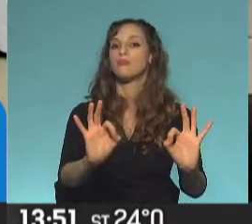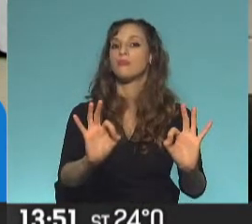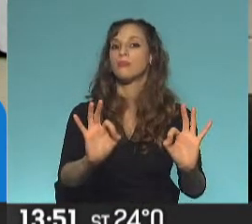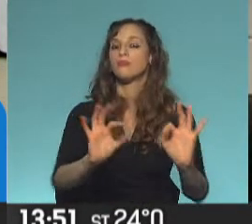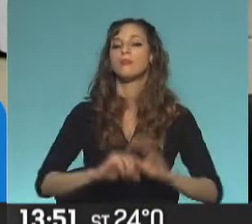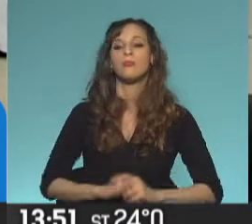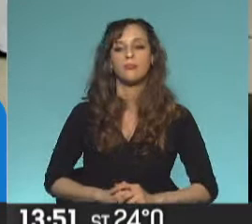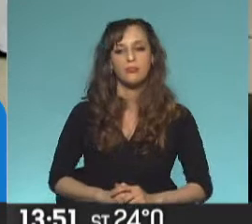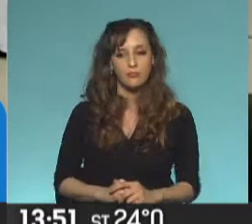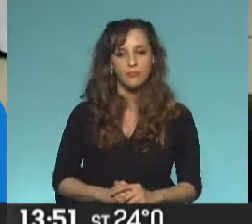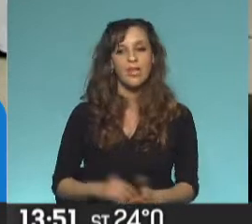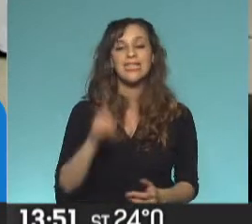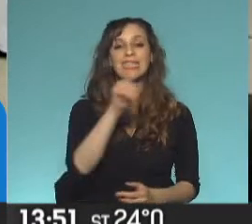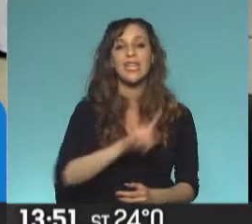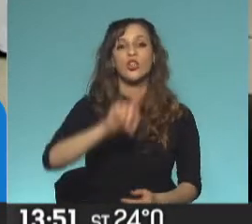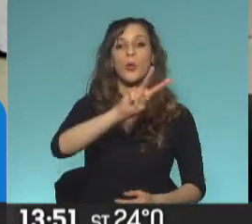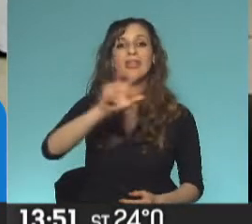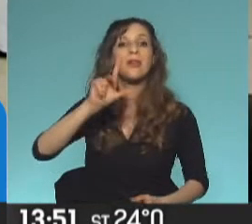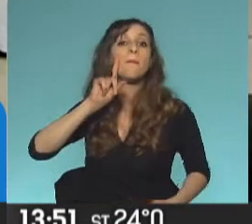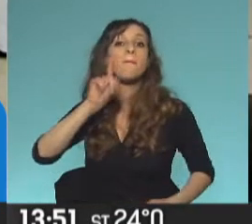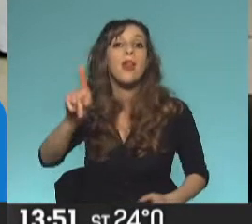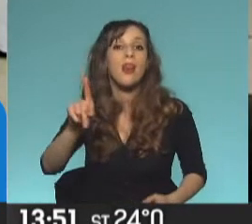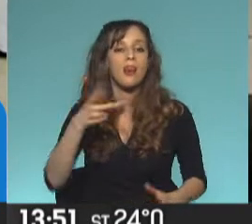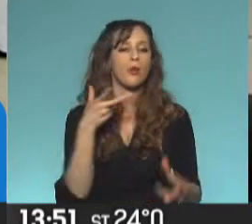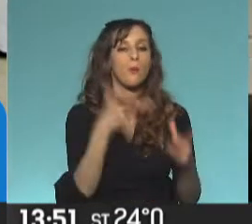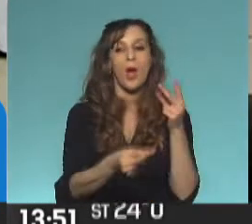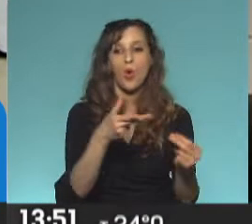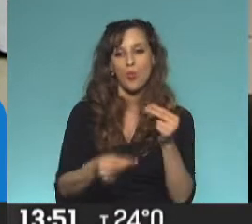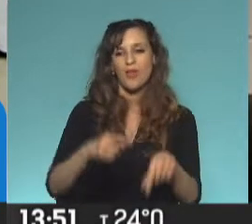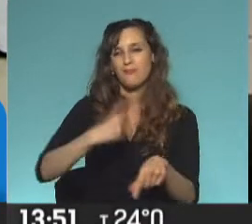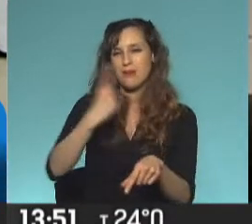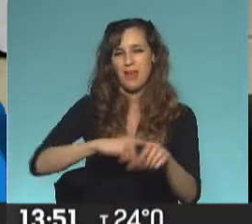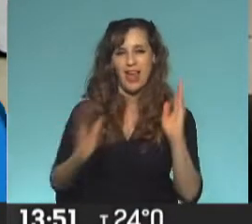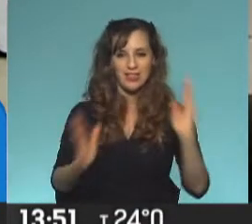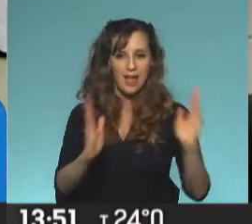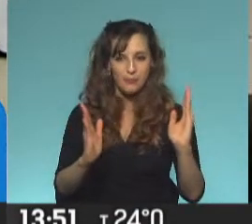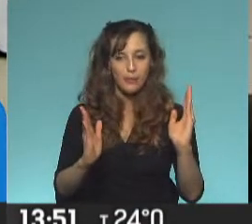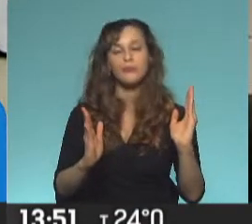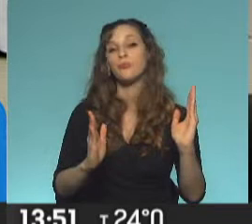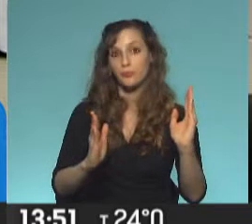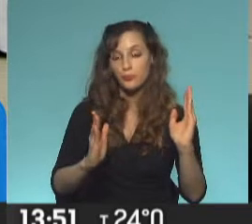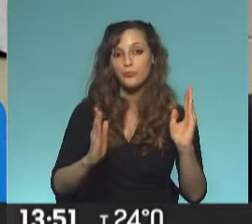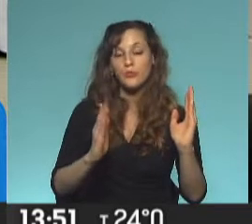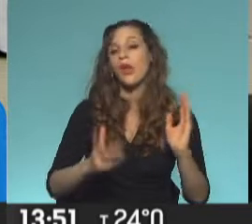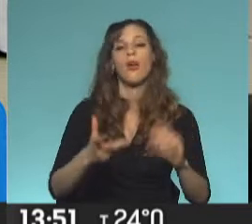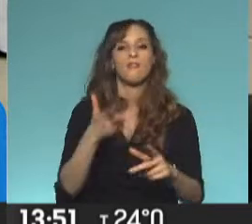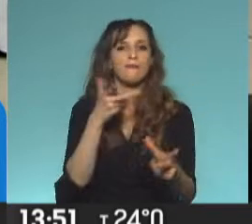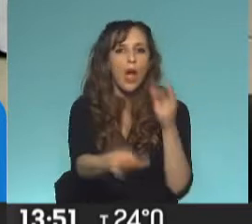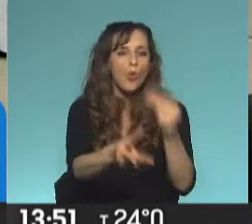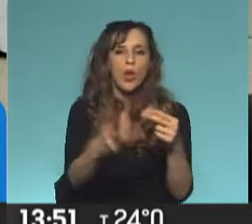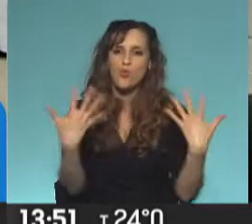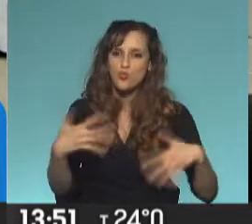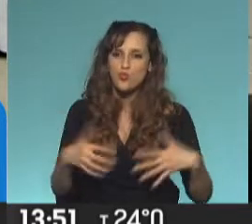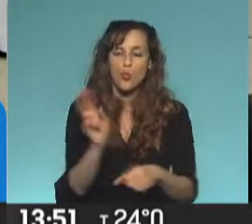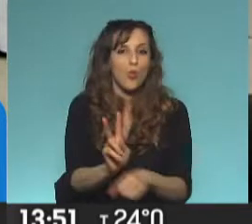de 123.000 vacunas en esta etapa primera etapa de la vacunación la estamos llevando adelante es una vacuna que requiere mucho cuidado en la